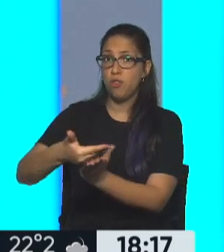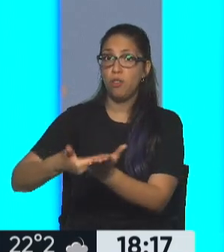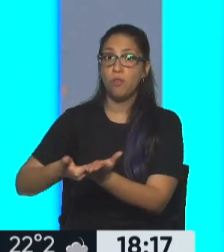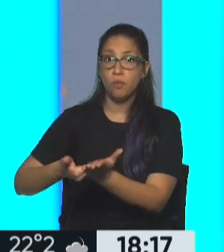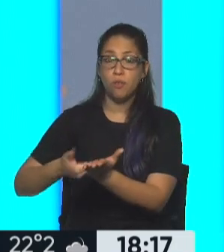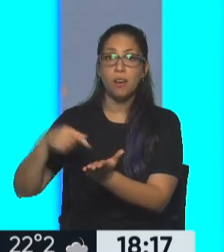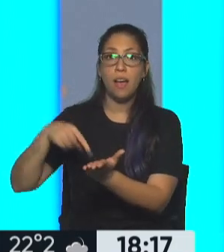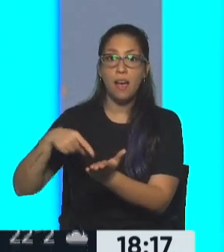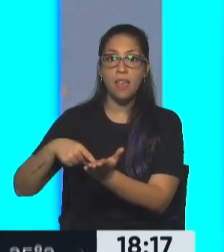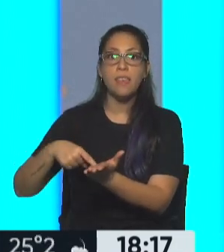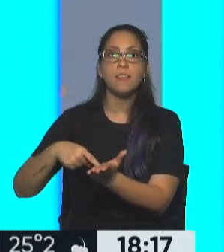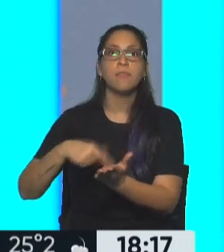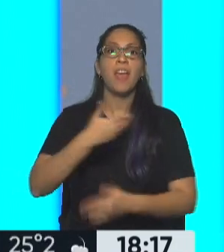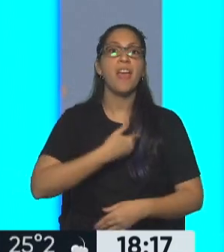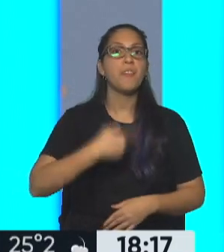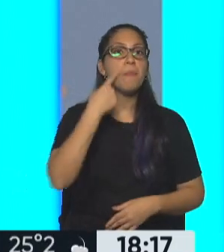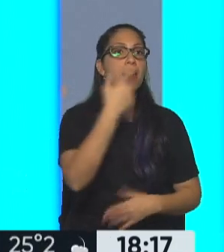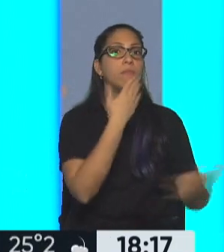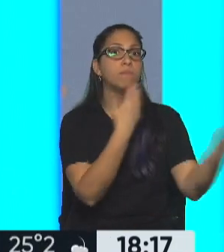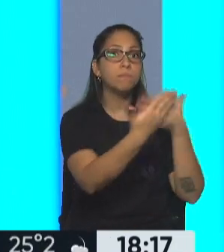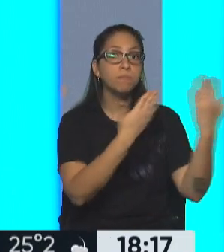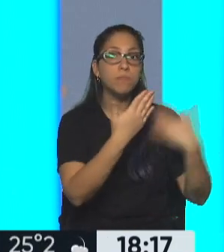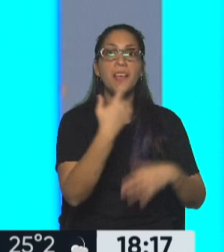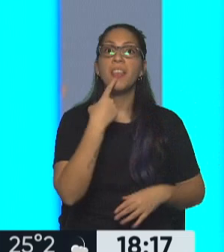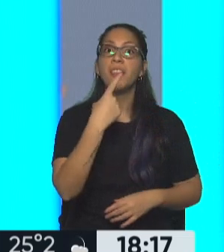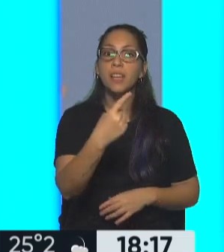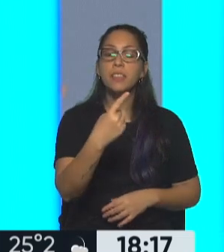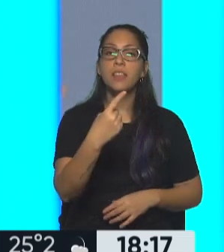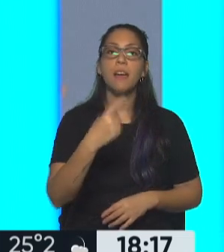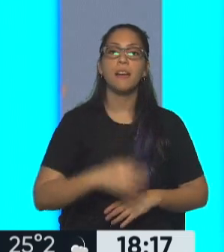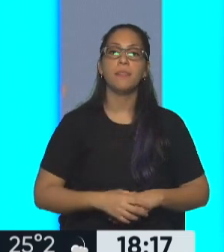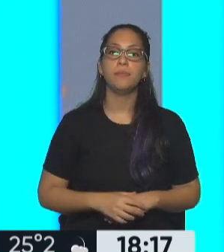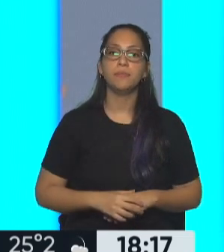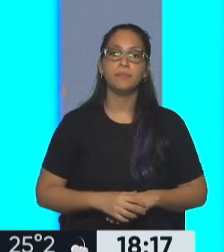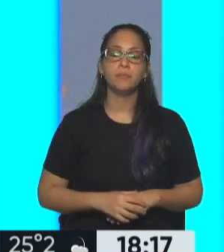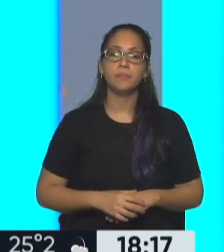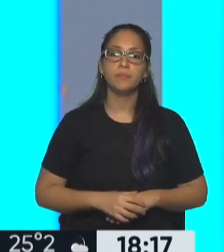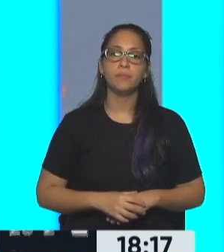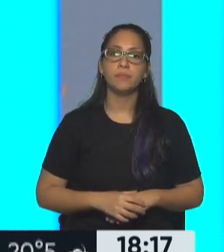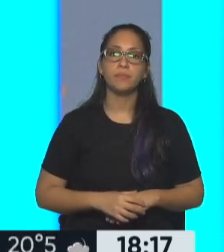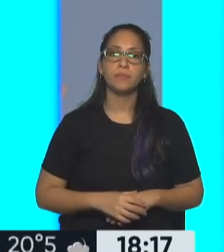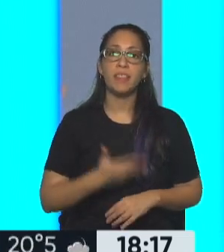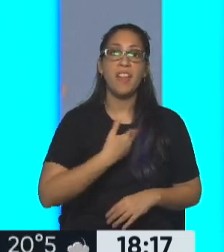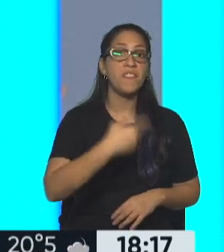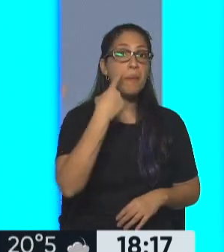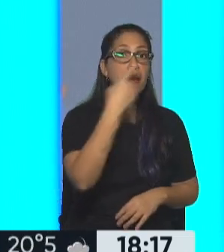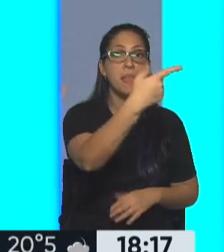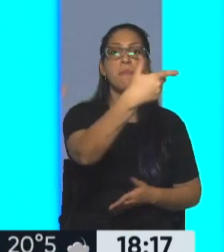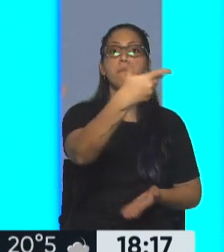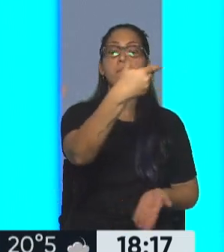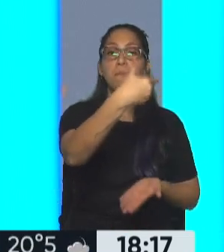lo comentó con el Fondo Monetario Internacional y según se sabe, el Fondo Monetario Internacional pidió que le dieran vista a